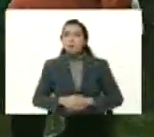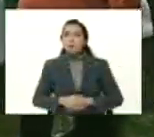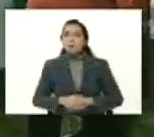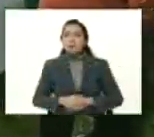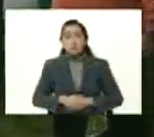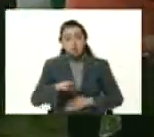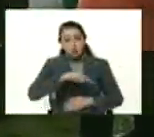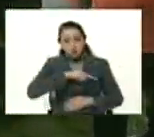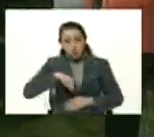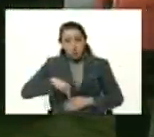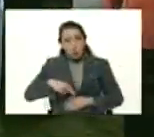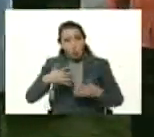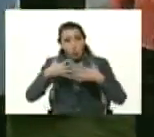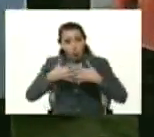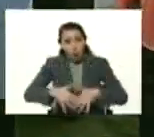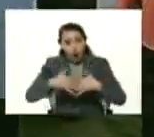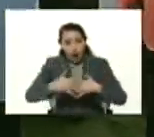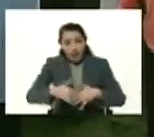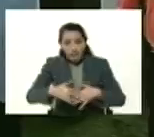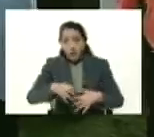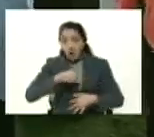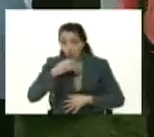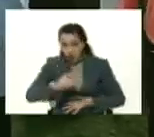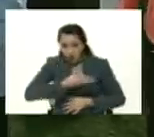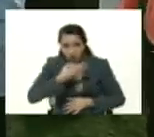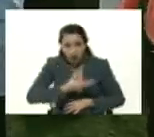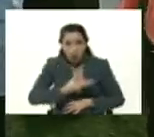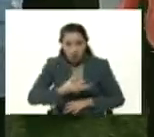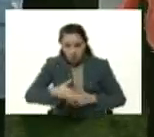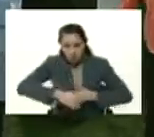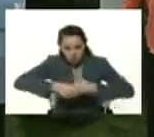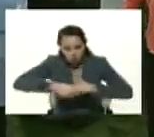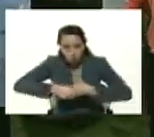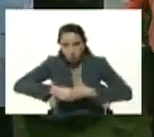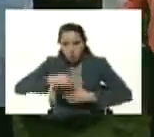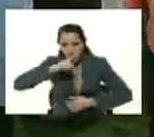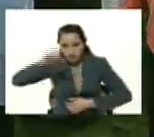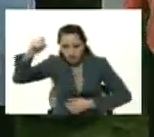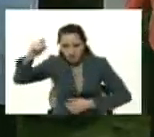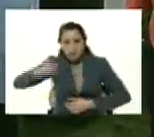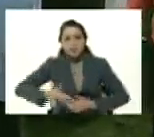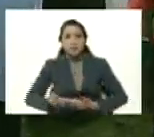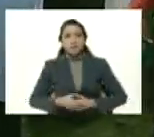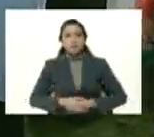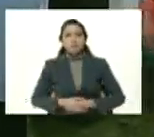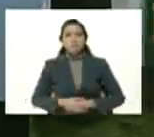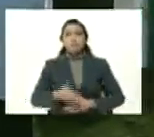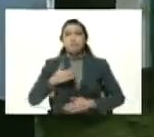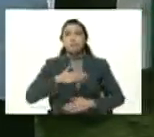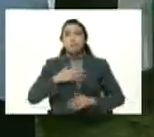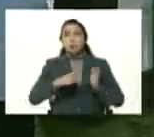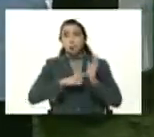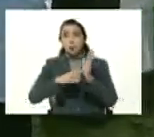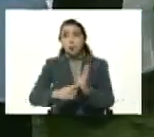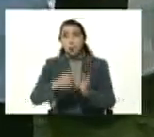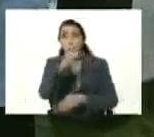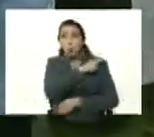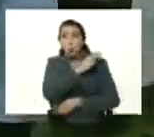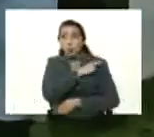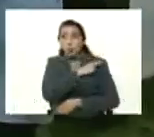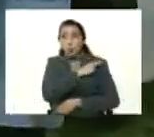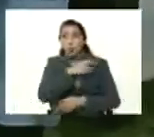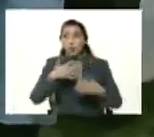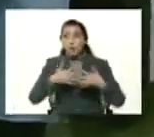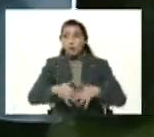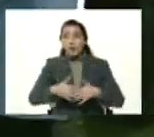Nosotros somos empresa. Buenas tardes. Un placer conocerlo, señor. Igual. Presidente. Represento a la empresa Vidrolux. Estamos